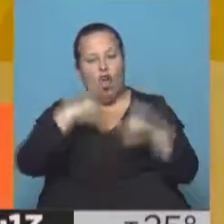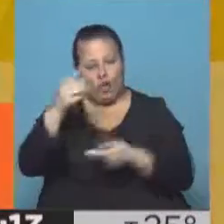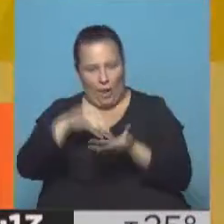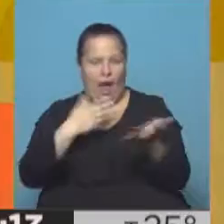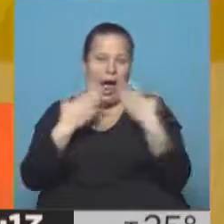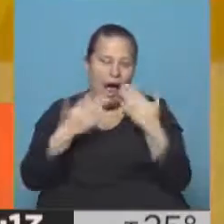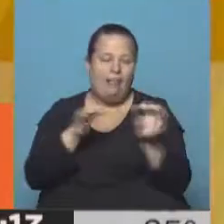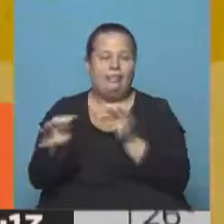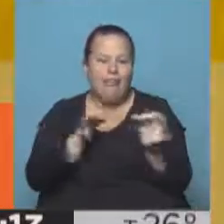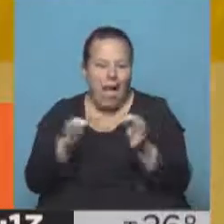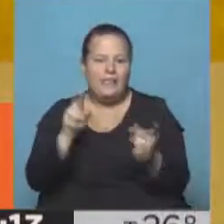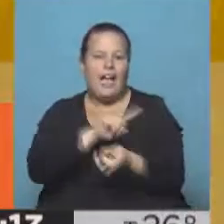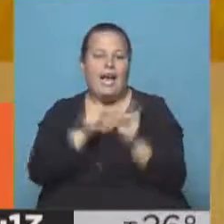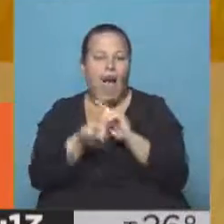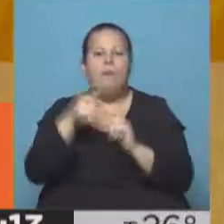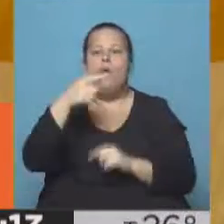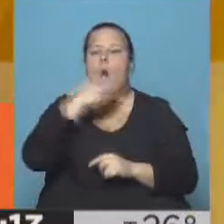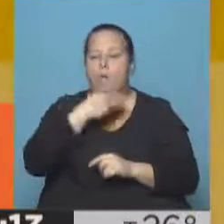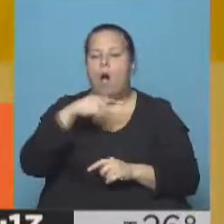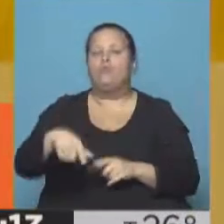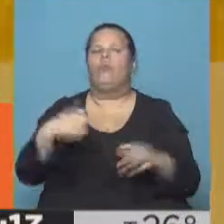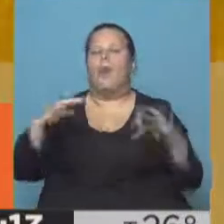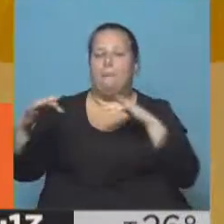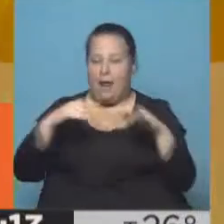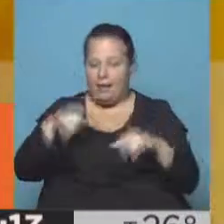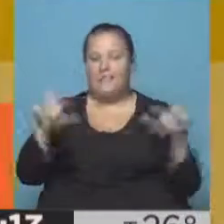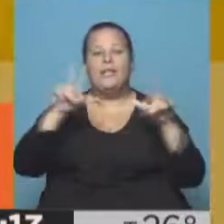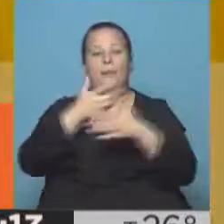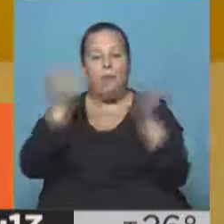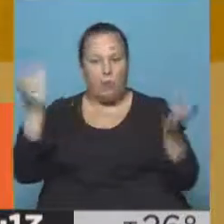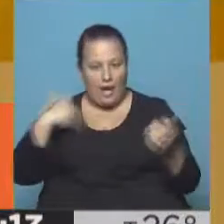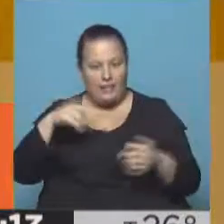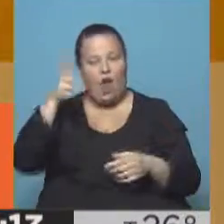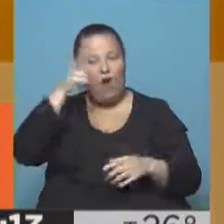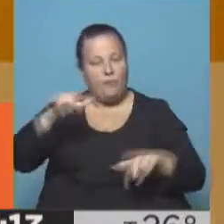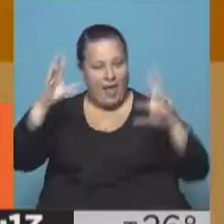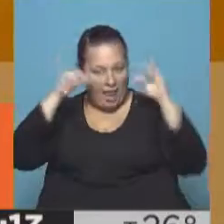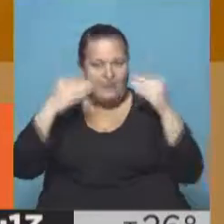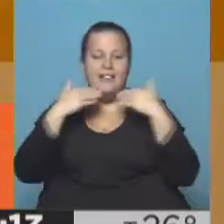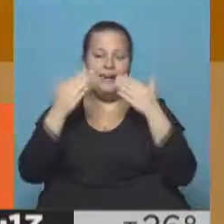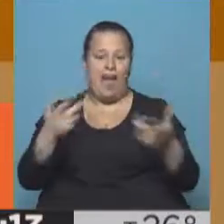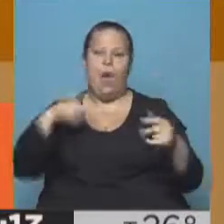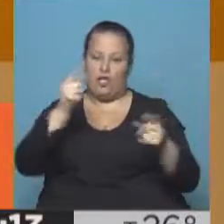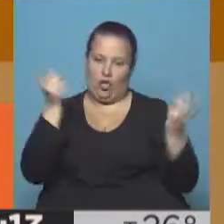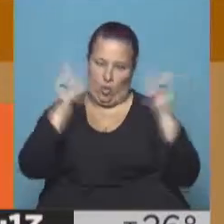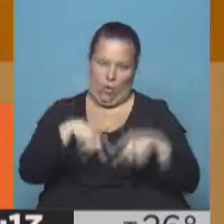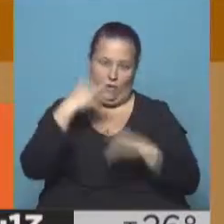analizando prácticamente los cambios de bauza para esta presentación transmisión de la televisión pública 2030 gracias máxima enseguida estamos con más